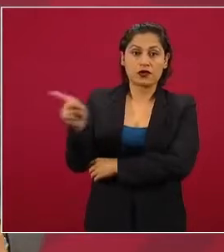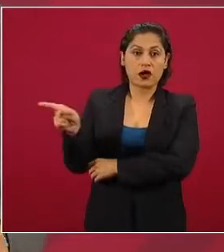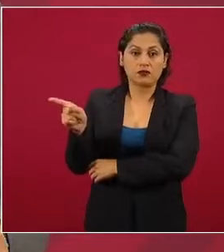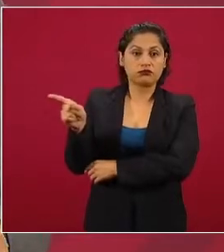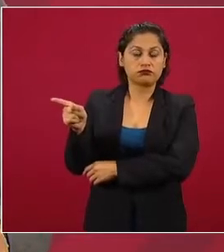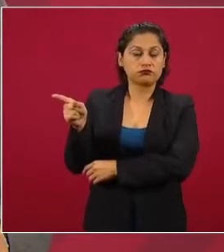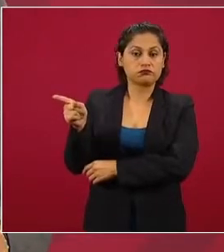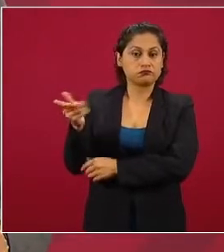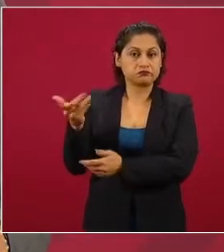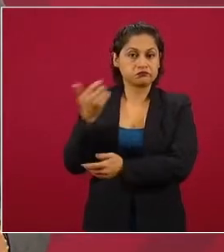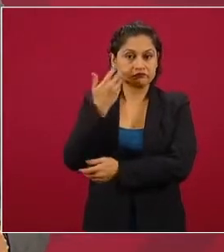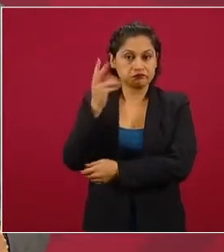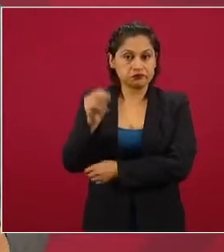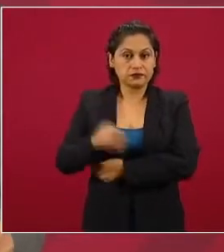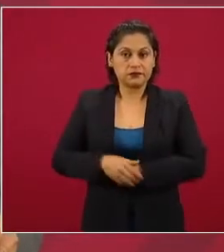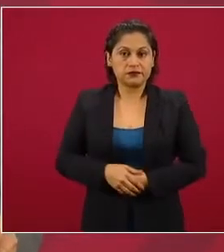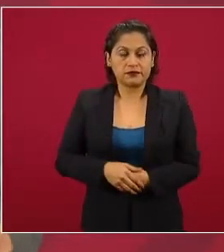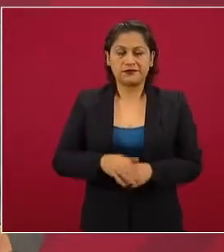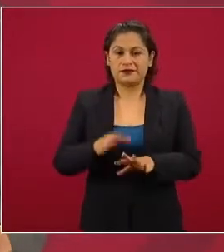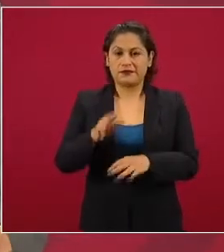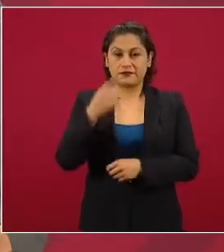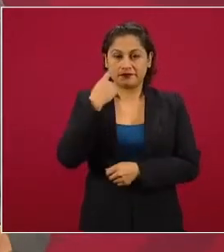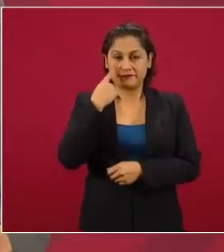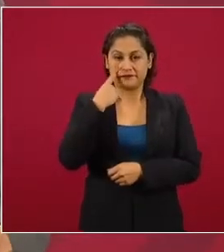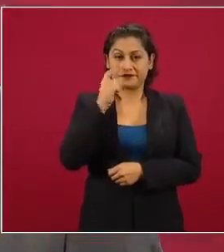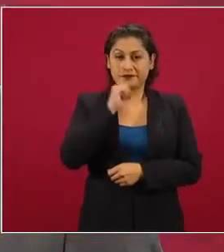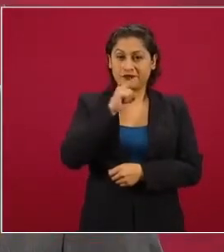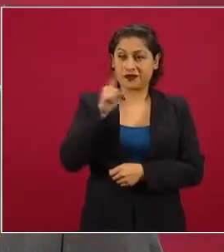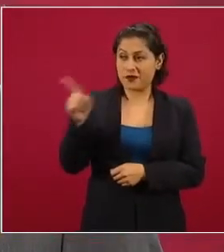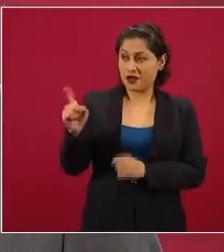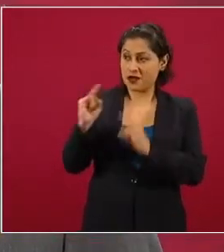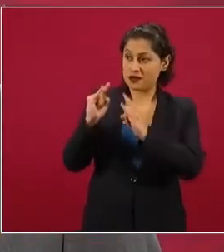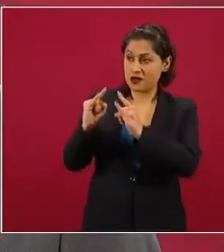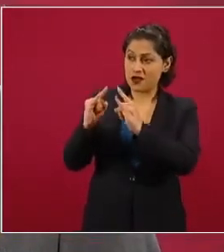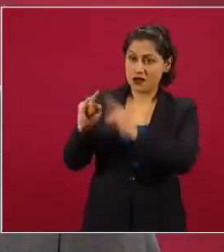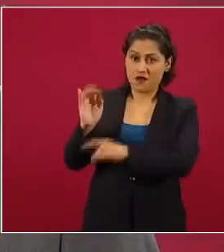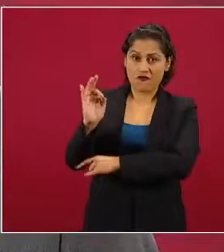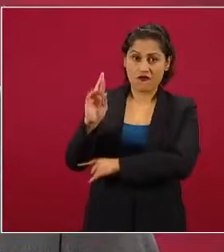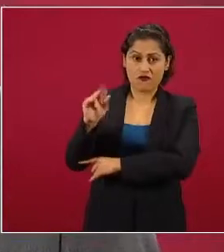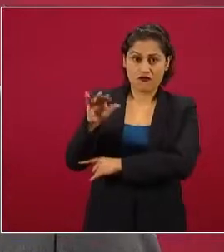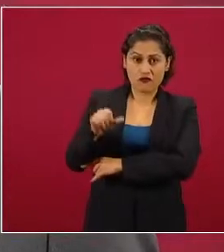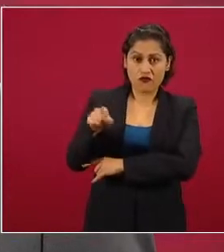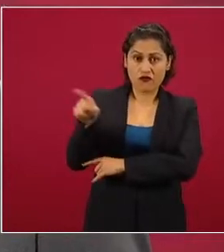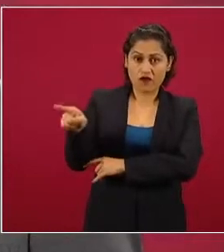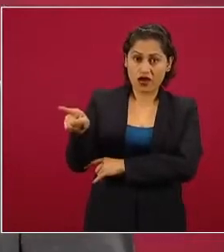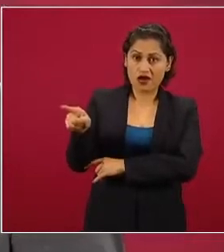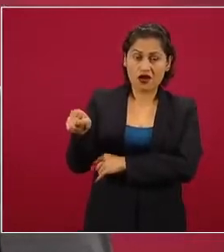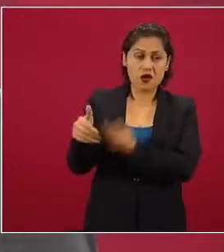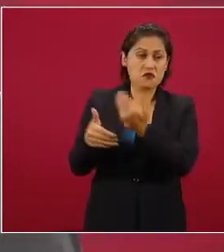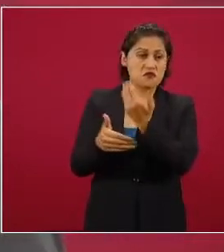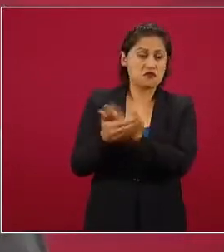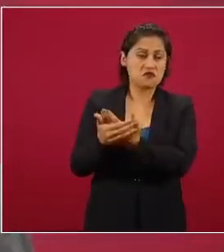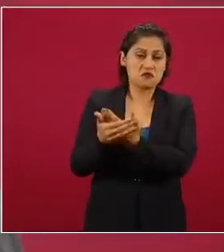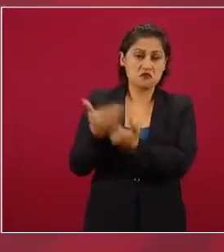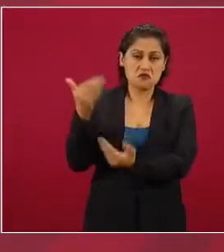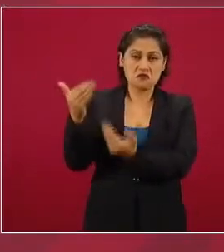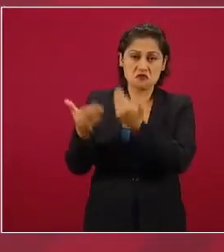que por cierto están muy pocos quedándose. Los dirigentes están